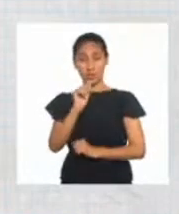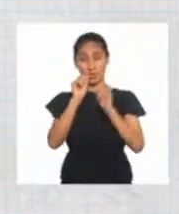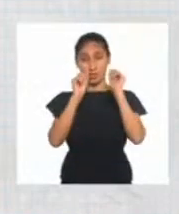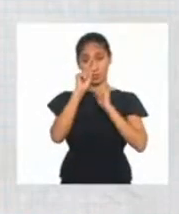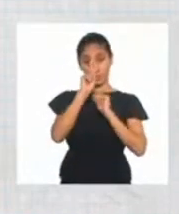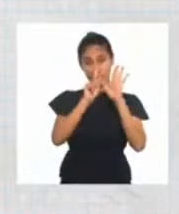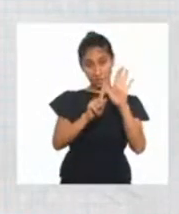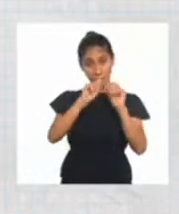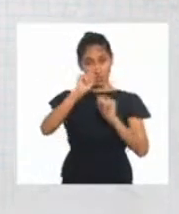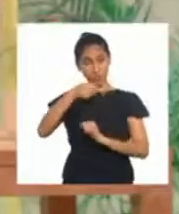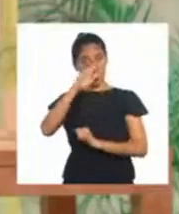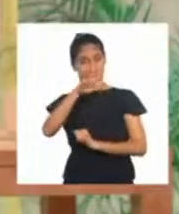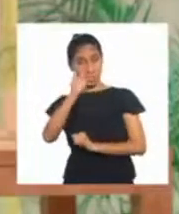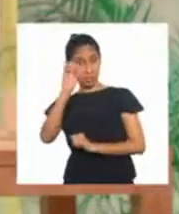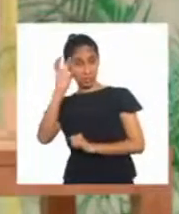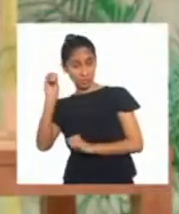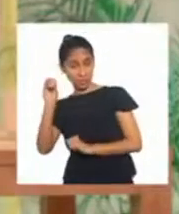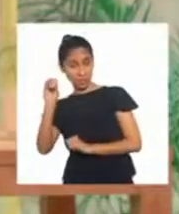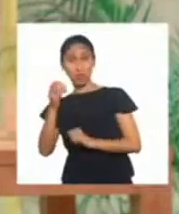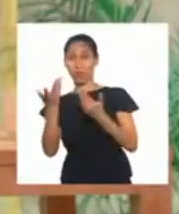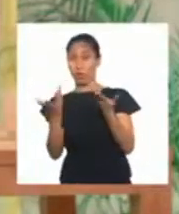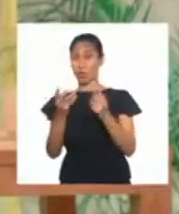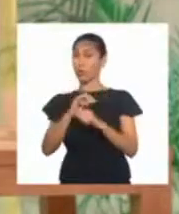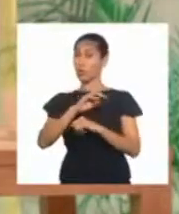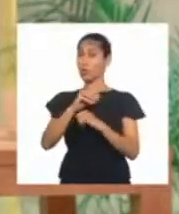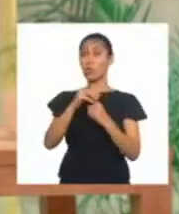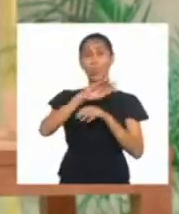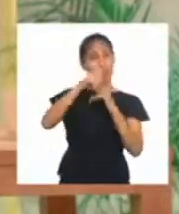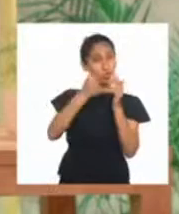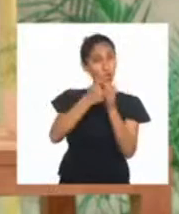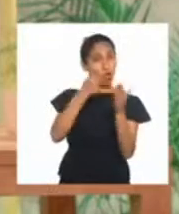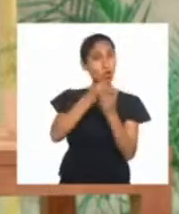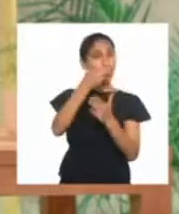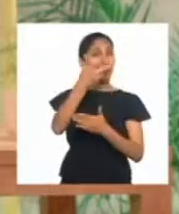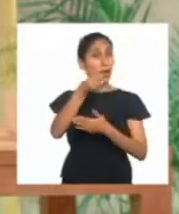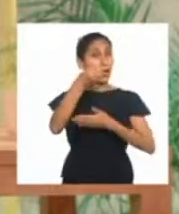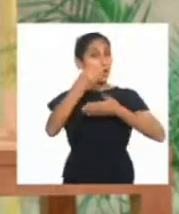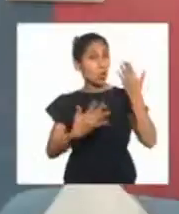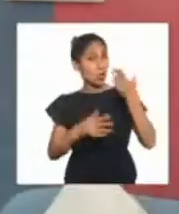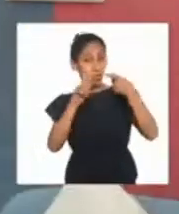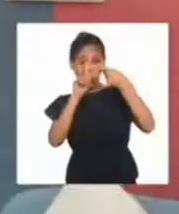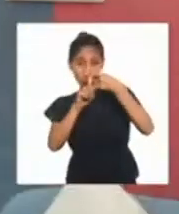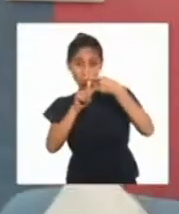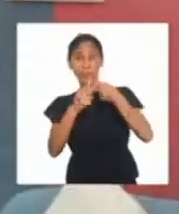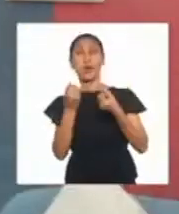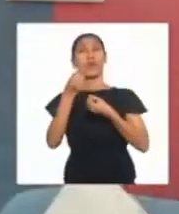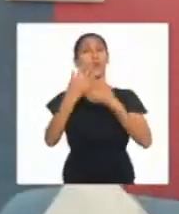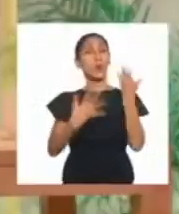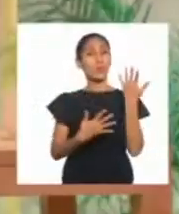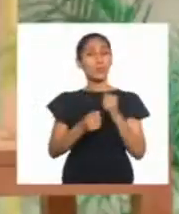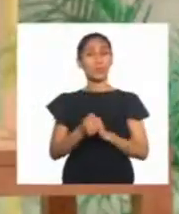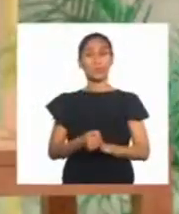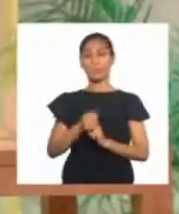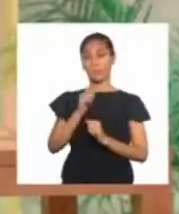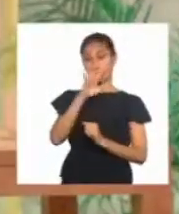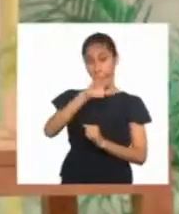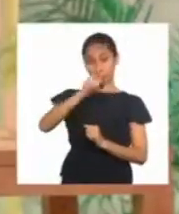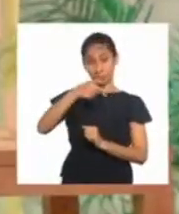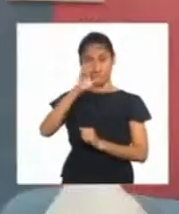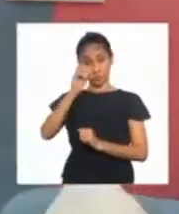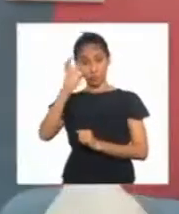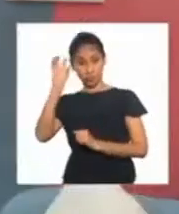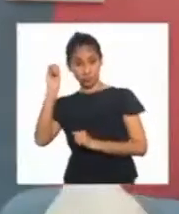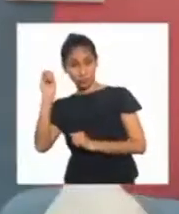6.500. Entonces, el monto a pagar es el resultado de la suma del capital. 5.000 más el